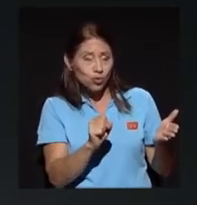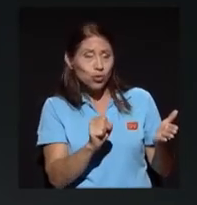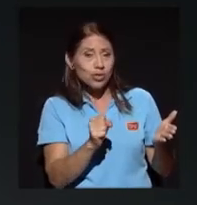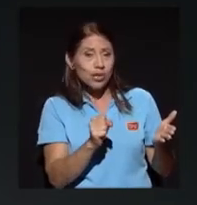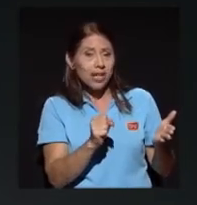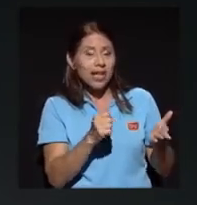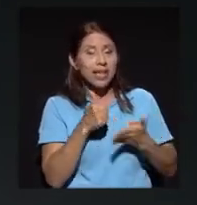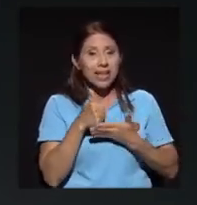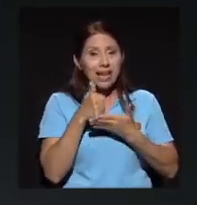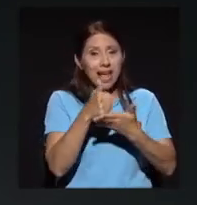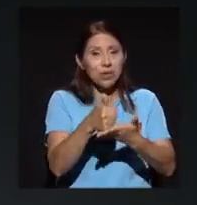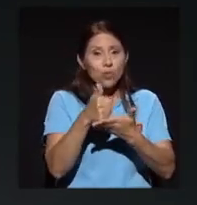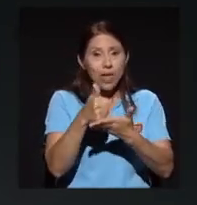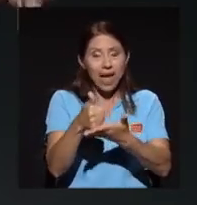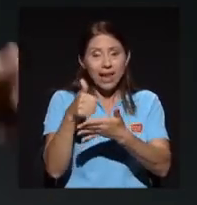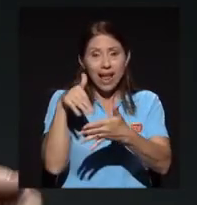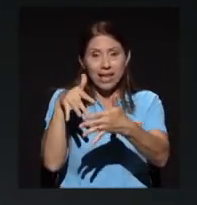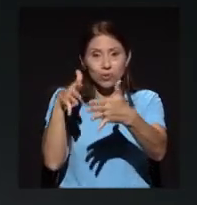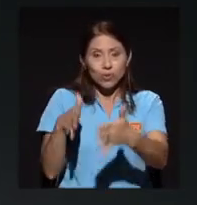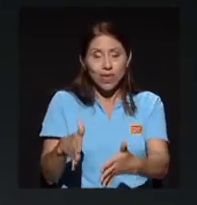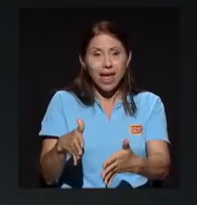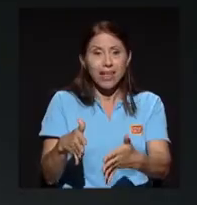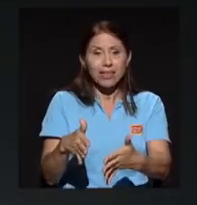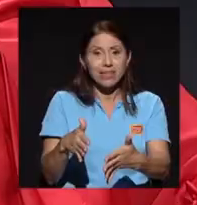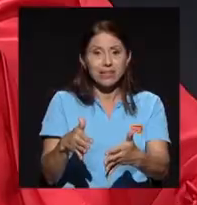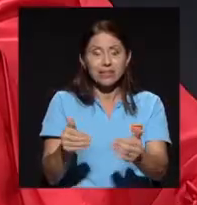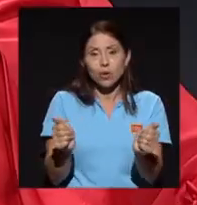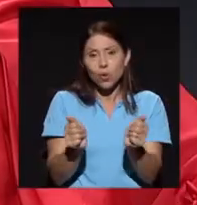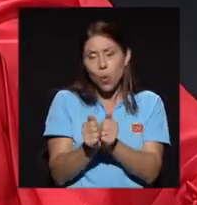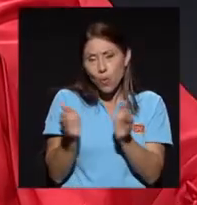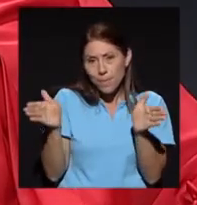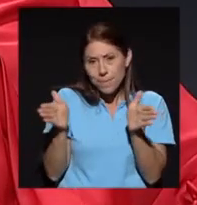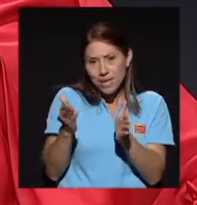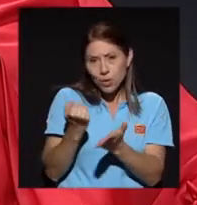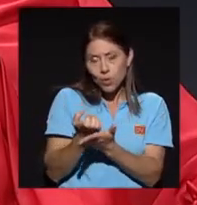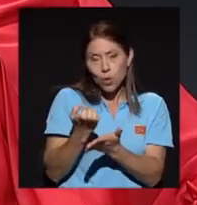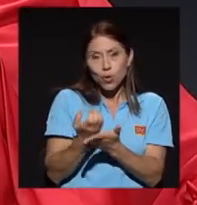algunos estudiantes a precisamente microeconomía con eso. Entonces,